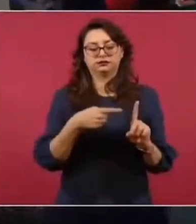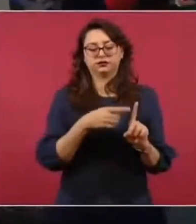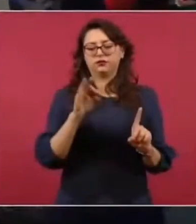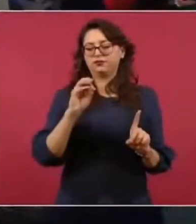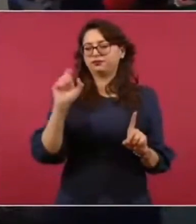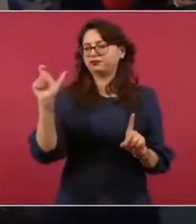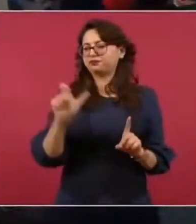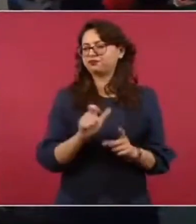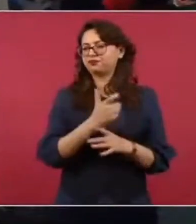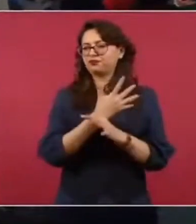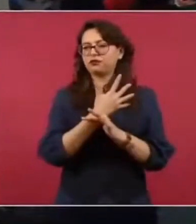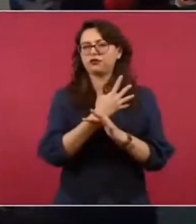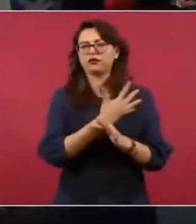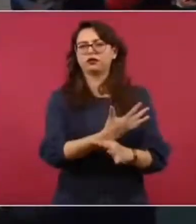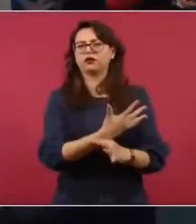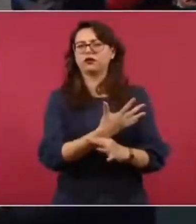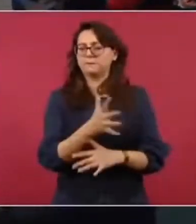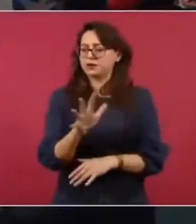Dice,